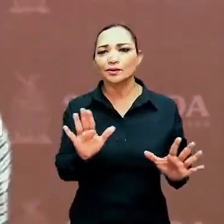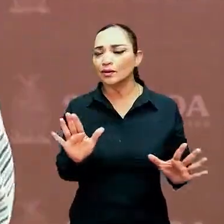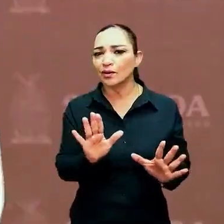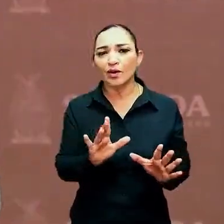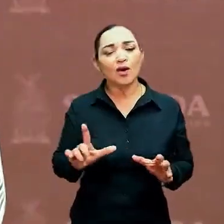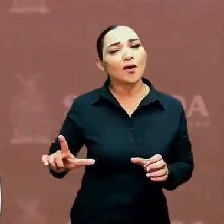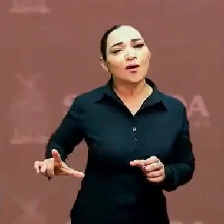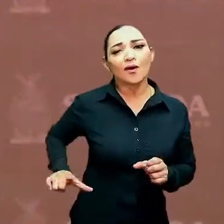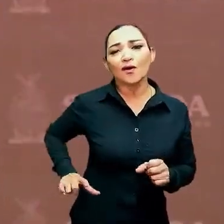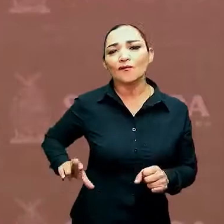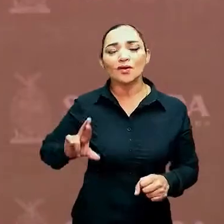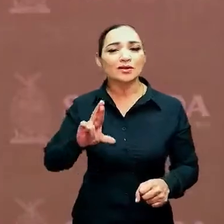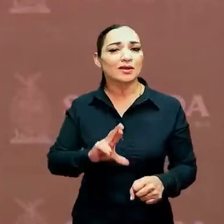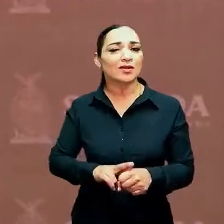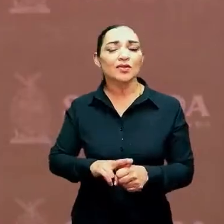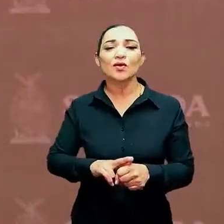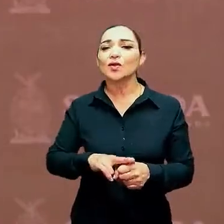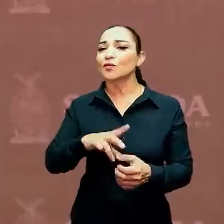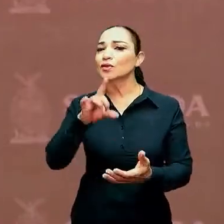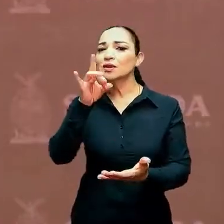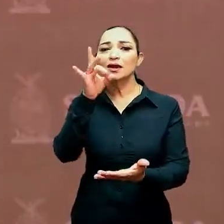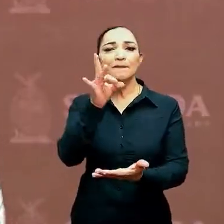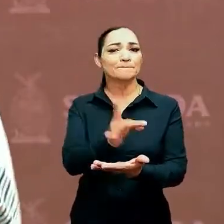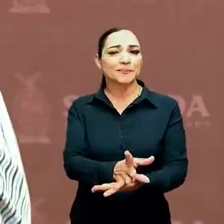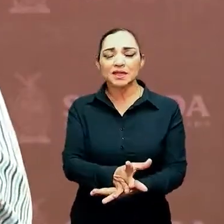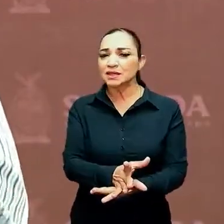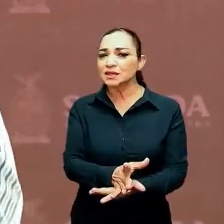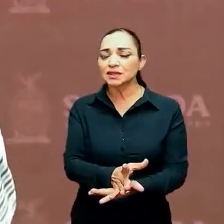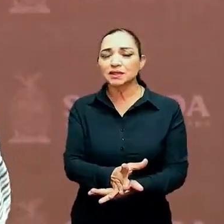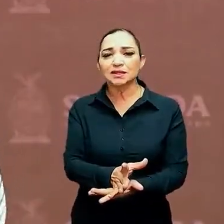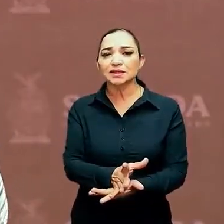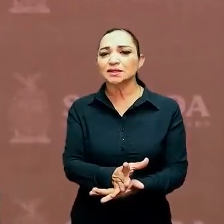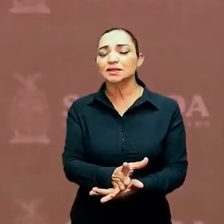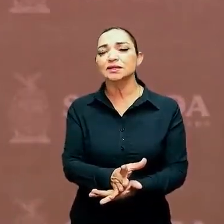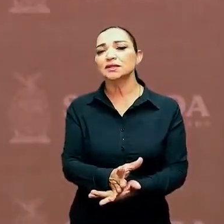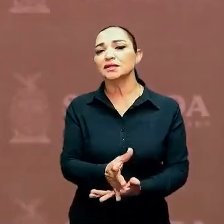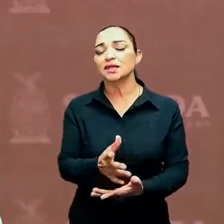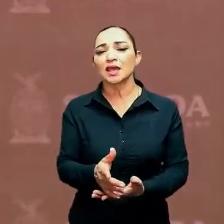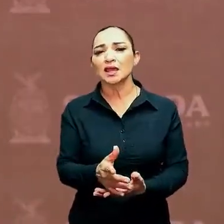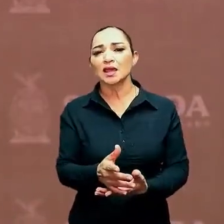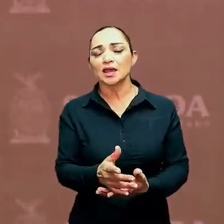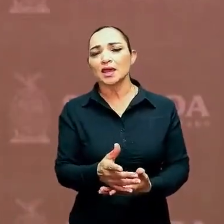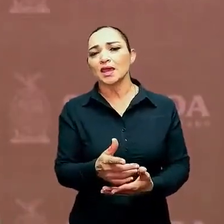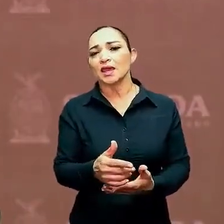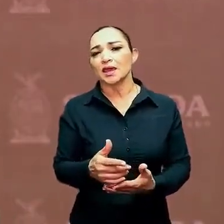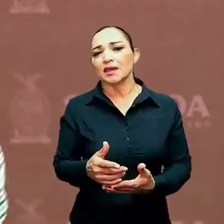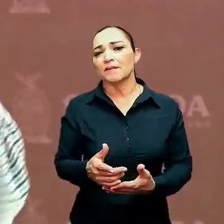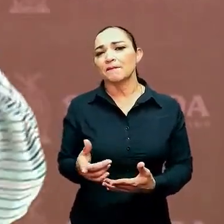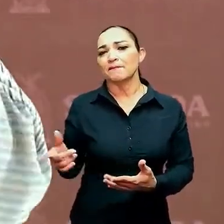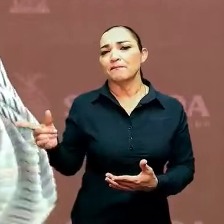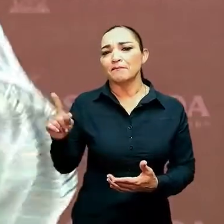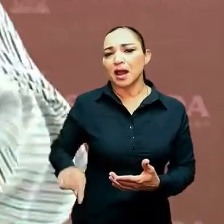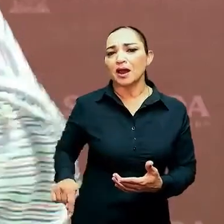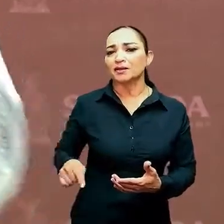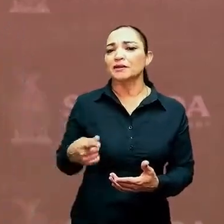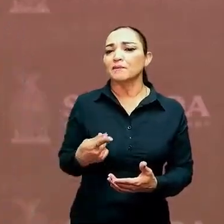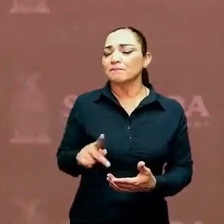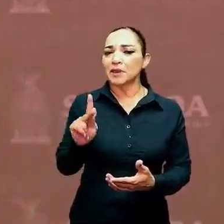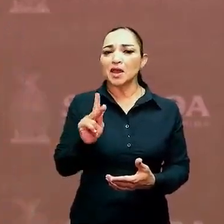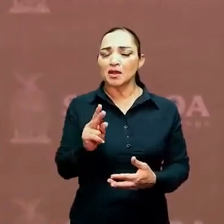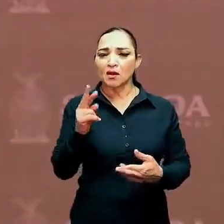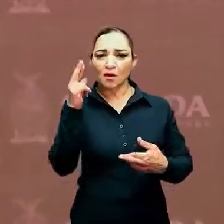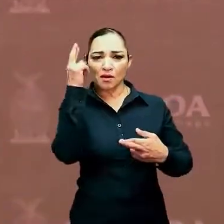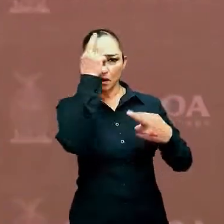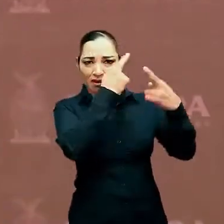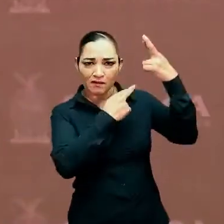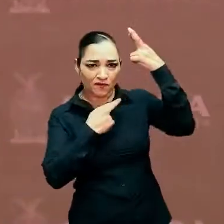el gobernador es el ejecutivo, pero no es el que revisa, no es el que, ni siquiera al haber irregularidades en